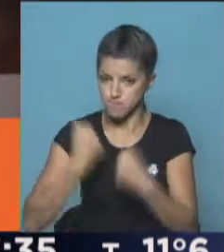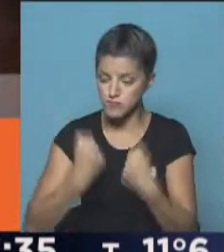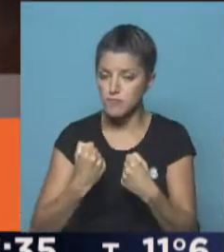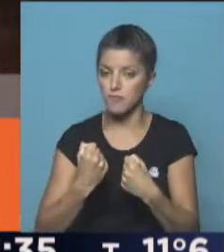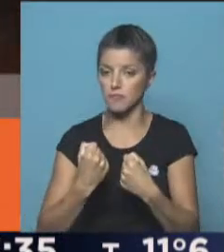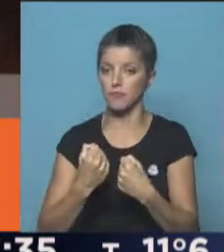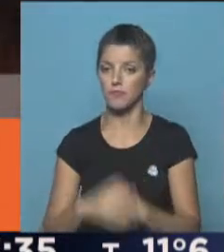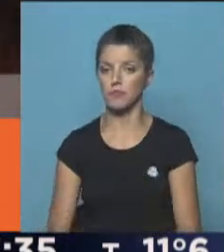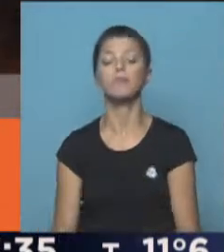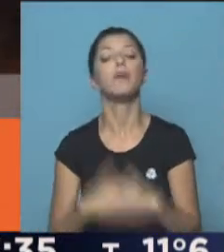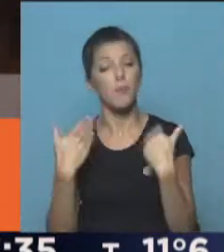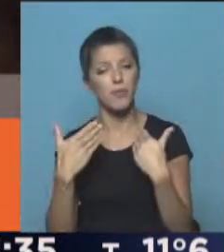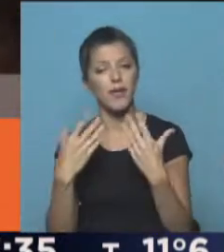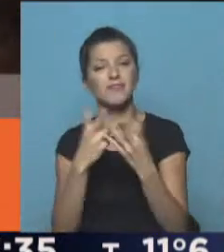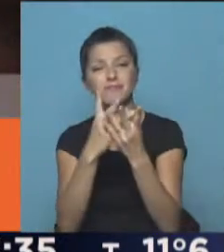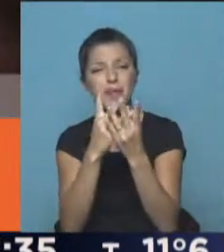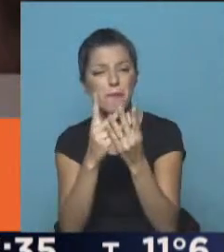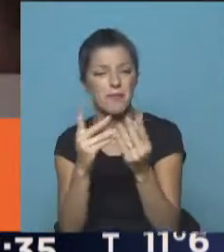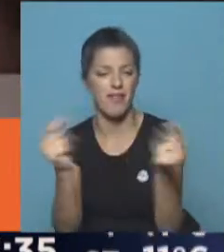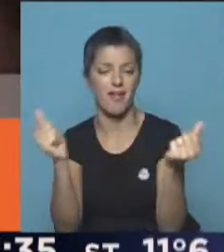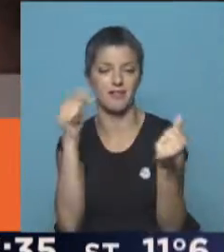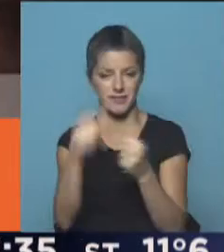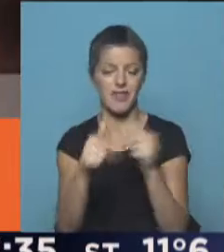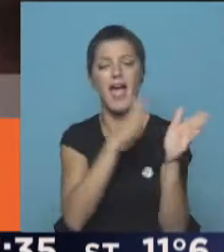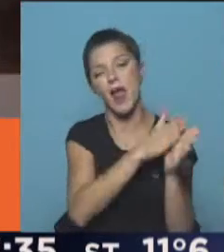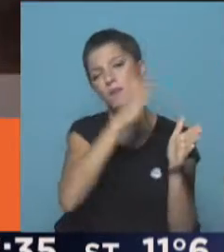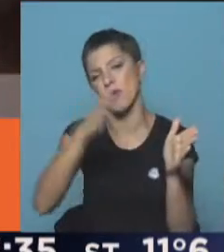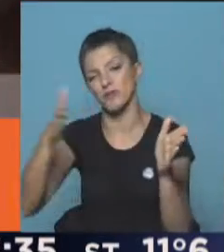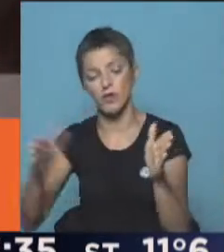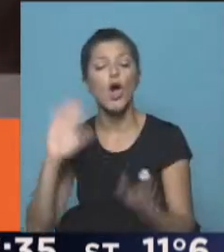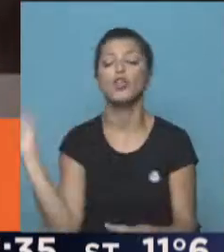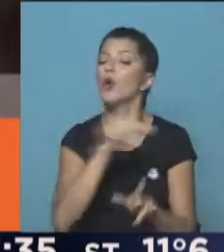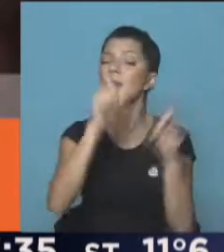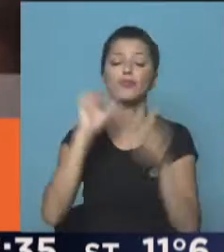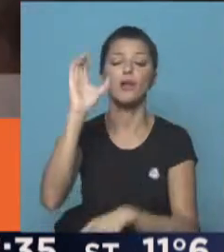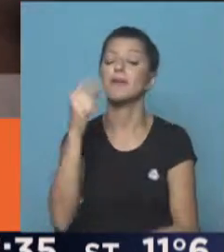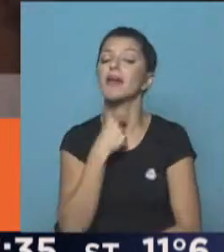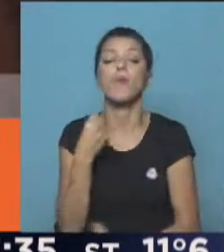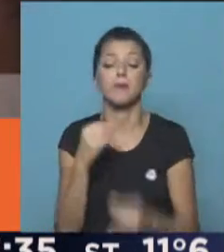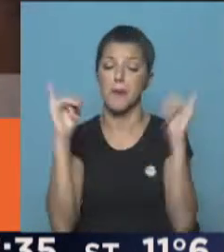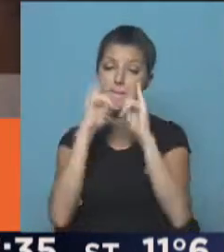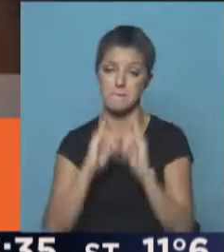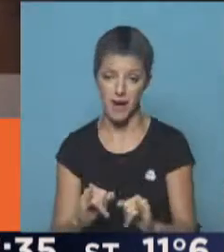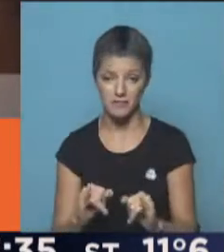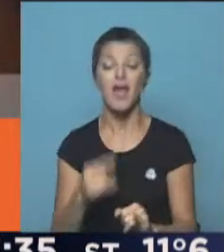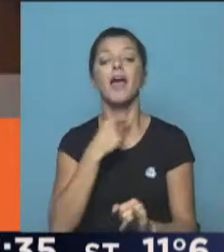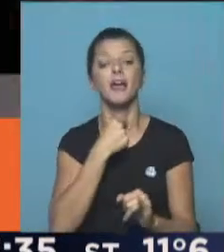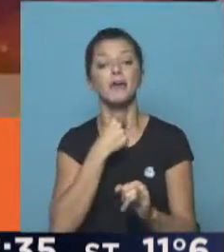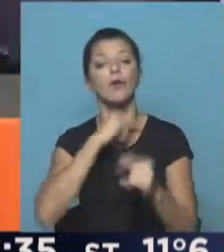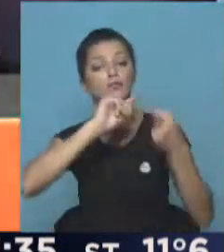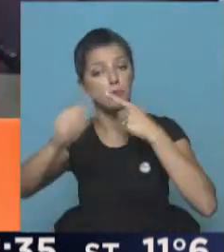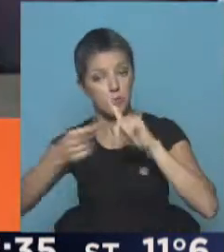darle una culminación feliz a este proceso. Todos los colombianos queremos paz, queremos la